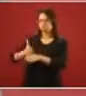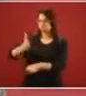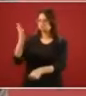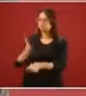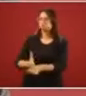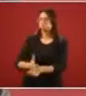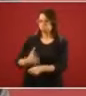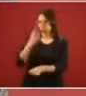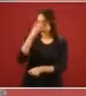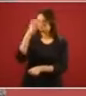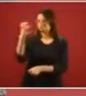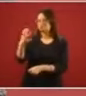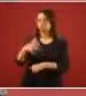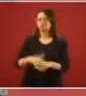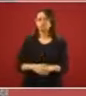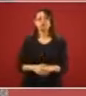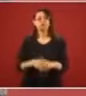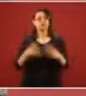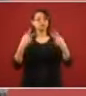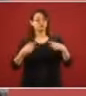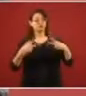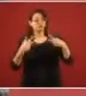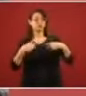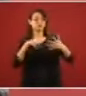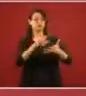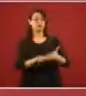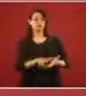La mayoría de la gente apoya